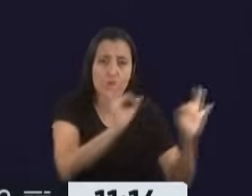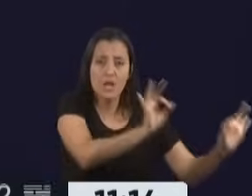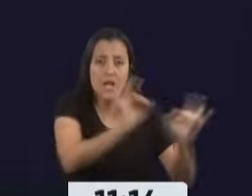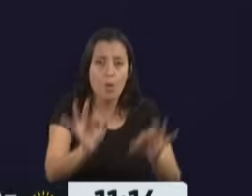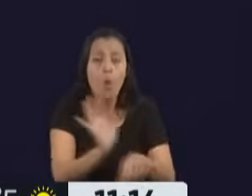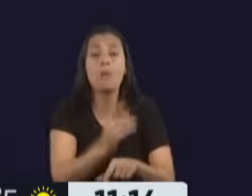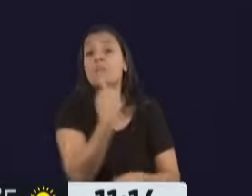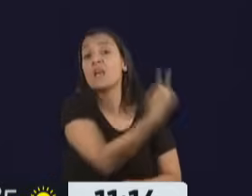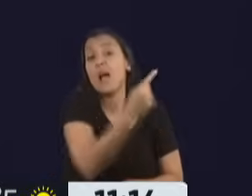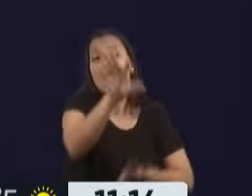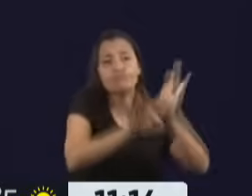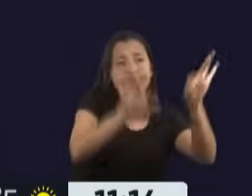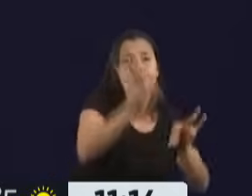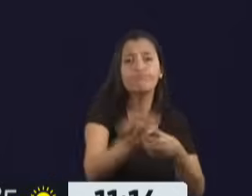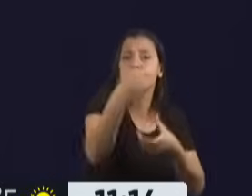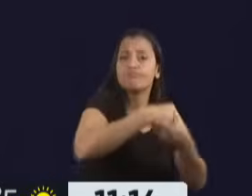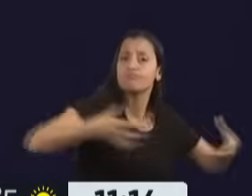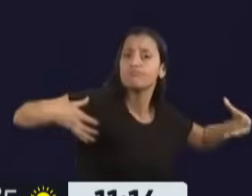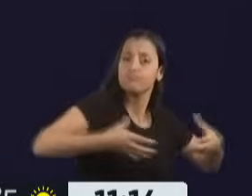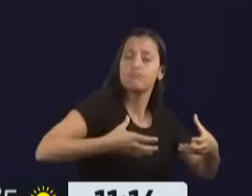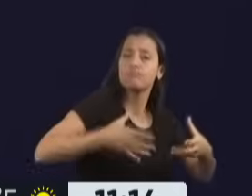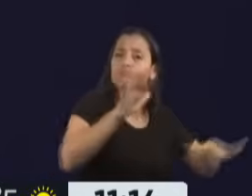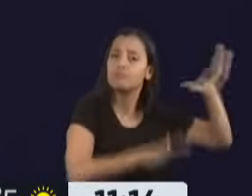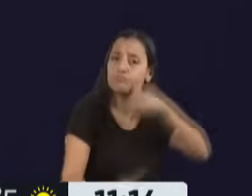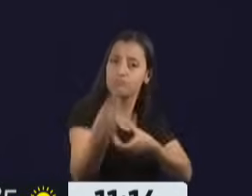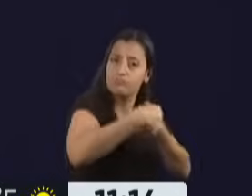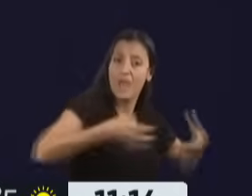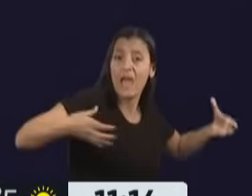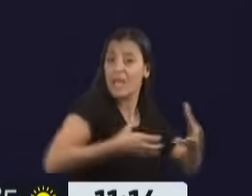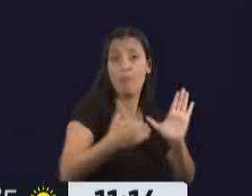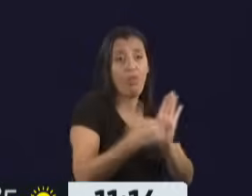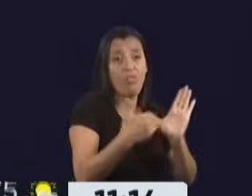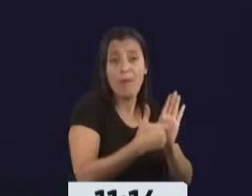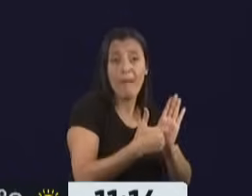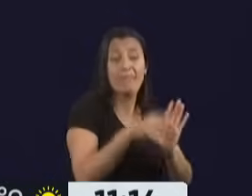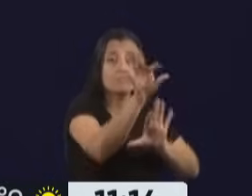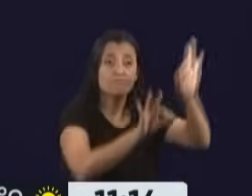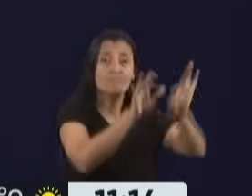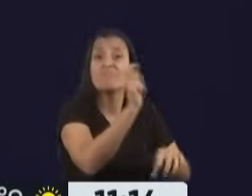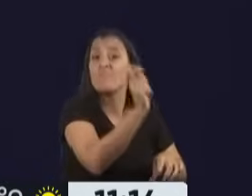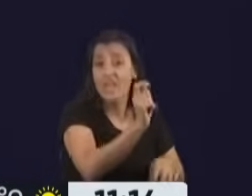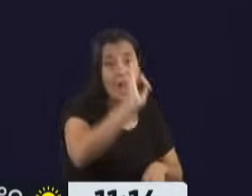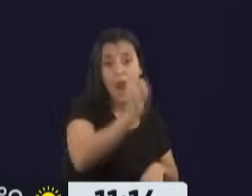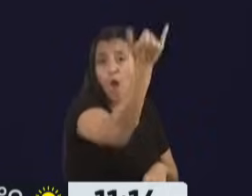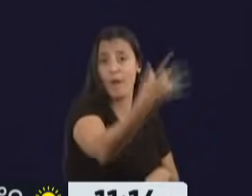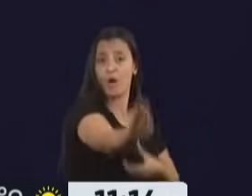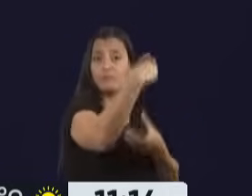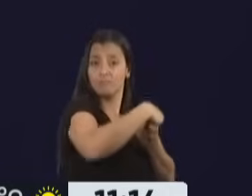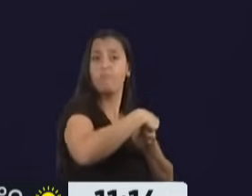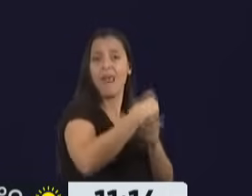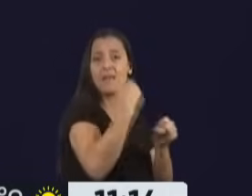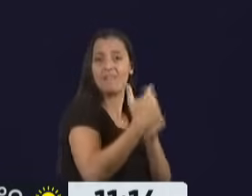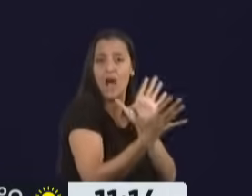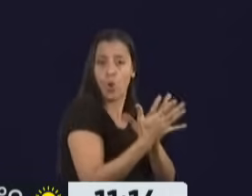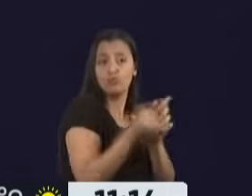sus lugares a quienes en ese momento son, lo he dicho en otras oportunidades, son los mejores o consideran los más atinados para ese